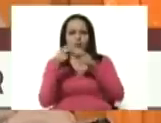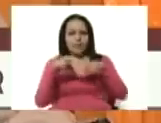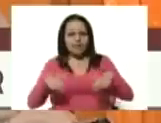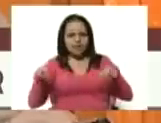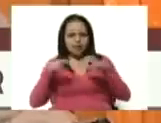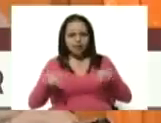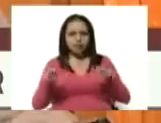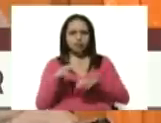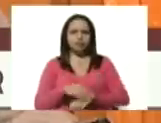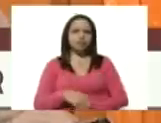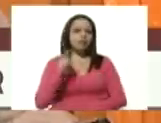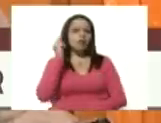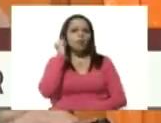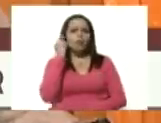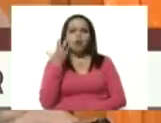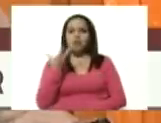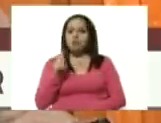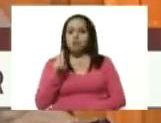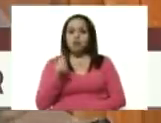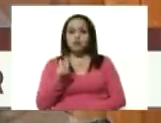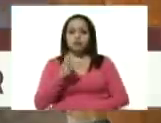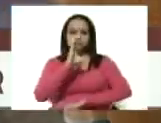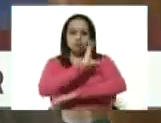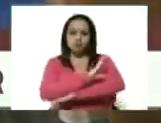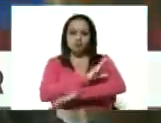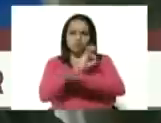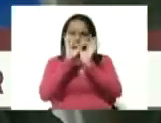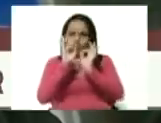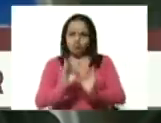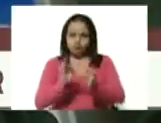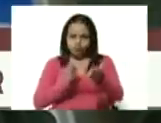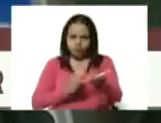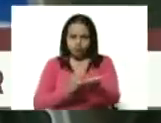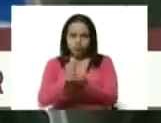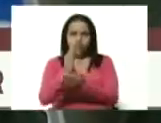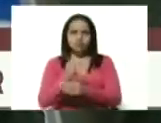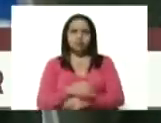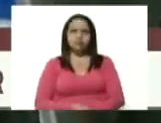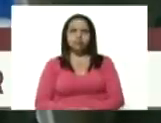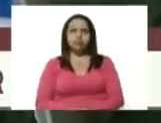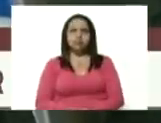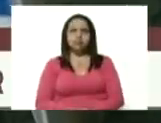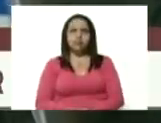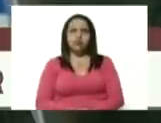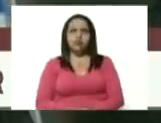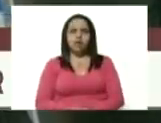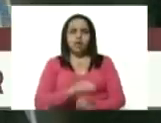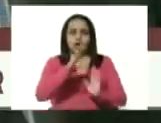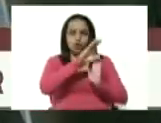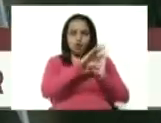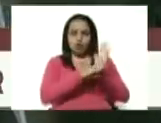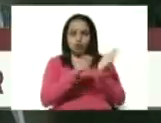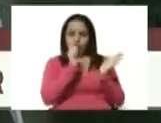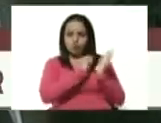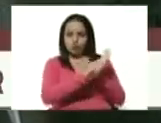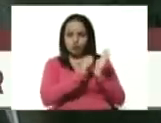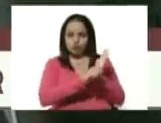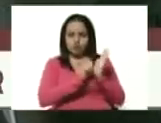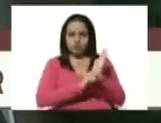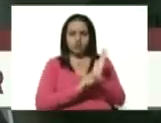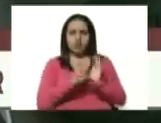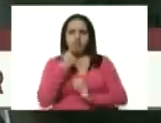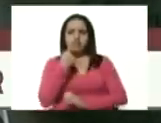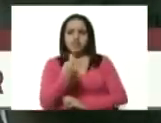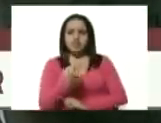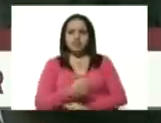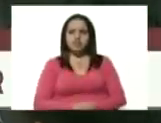una mujer sumamente disciplinada. Aquí en el currículum que se señala se habla de